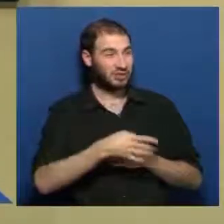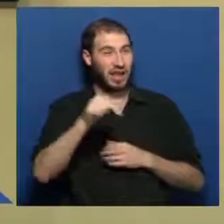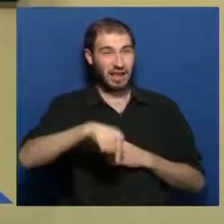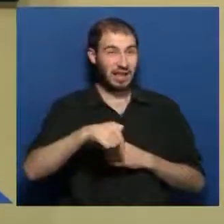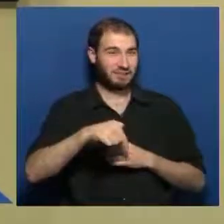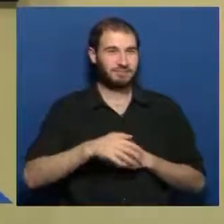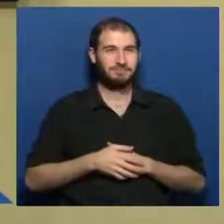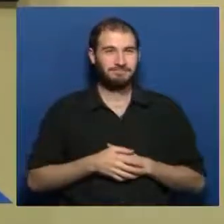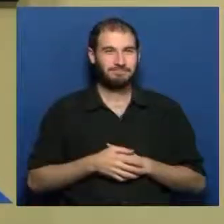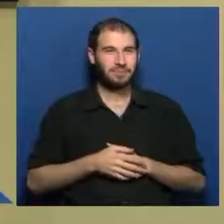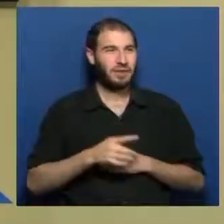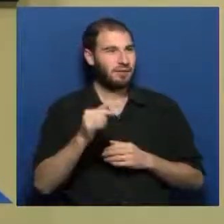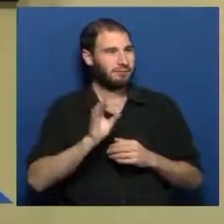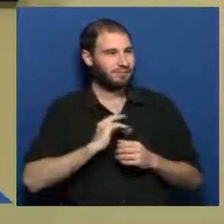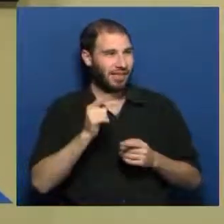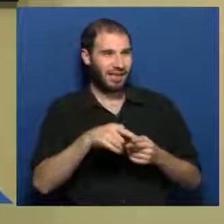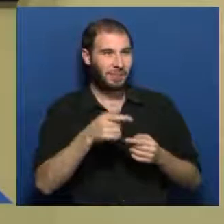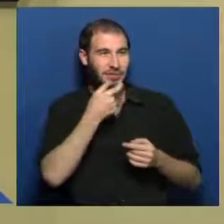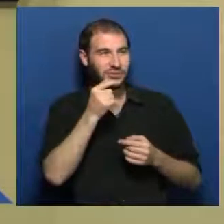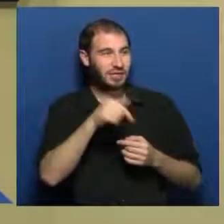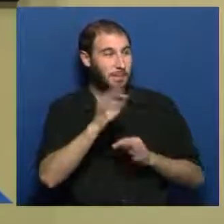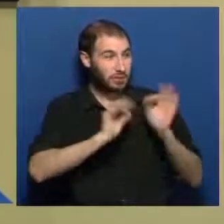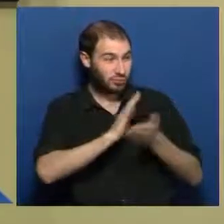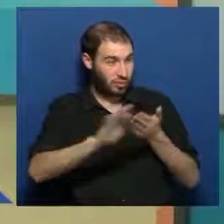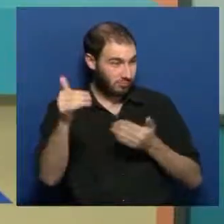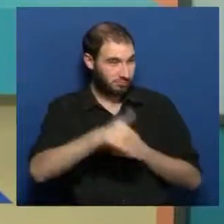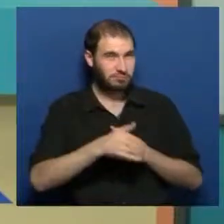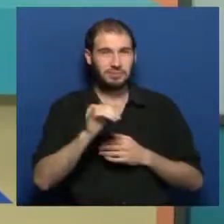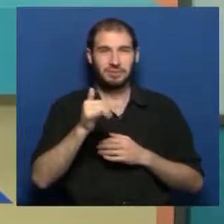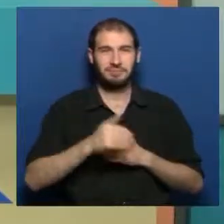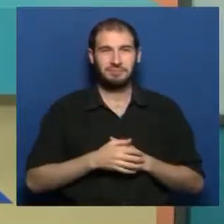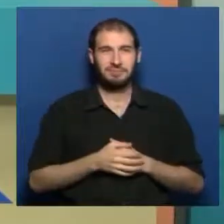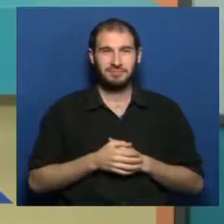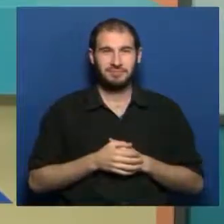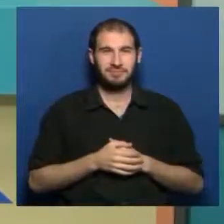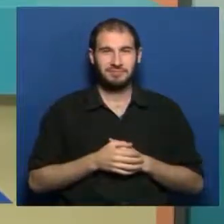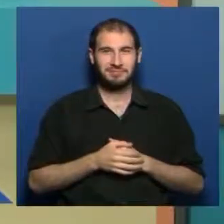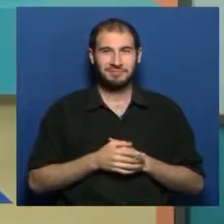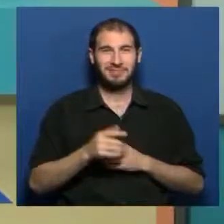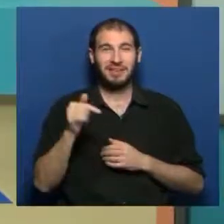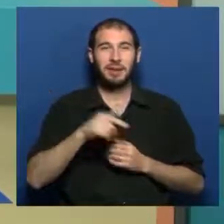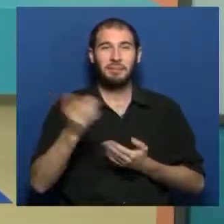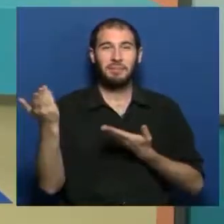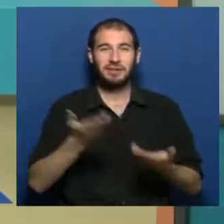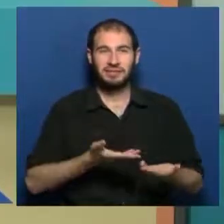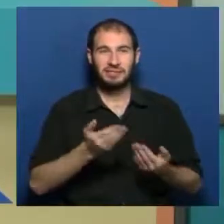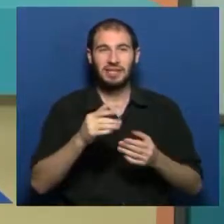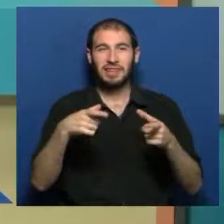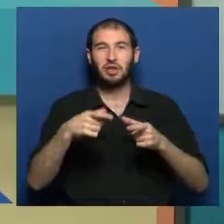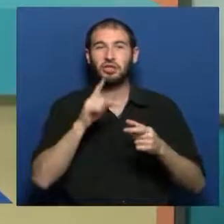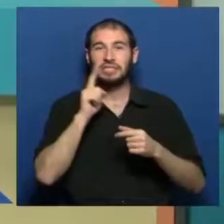acá. Bueno, la vida las trae a Mendoza con nuevos proyectos, Milton, ¿no? De una, sí, sí. Tito. Vamos a estar presentando, sí, el disco de